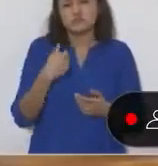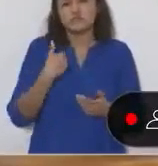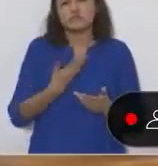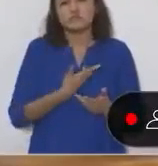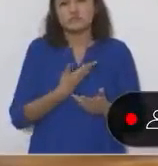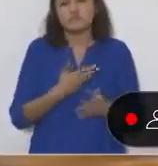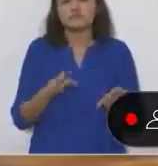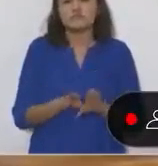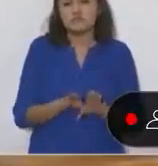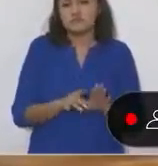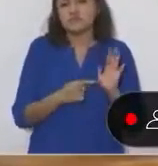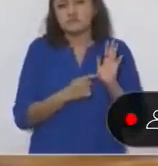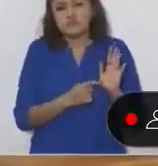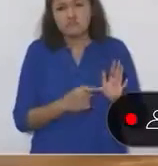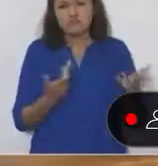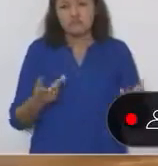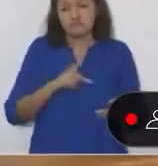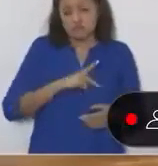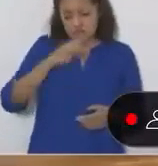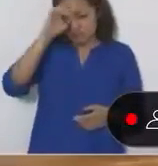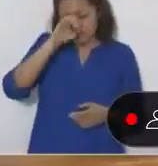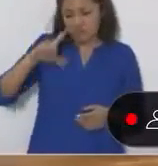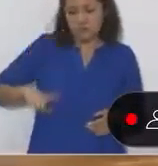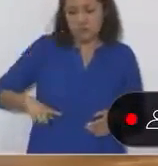ya tener una posición como gobierno estatal